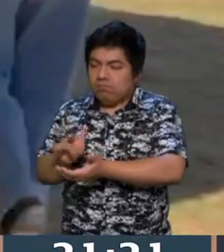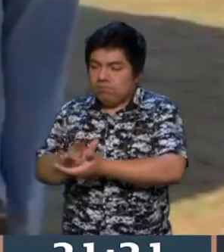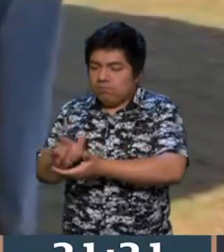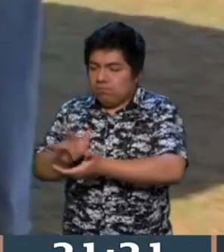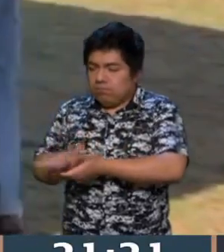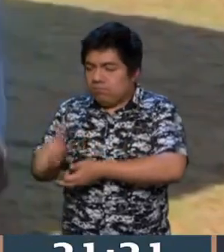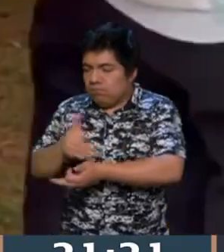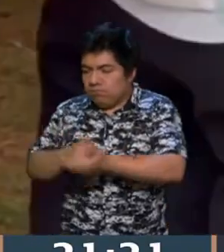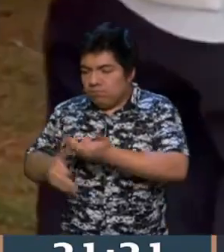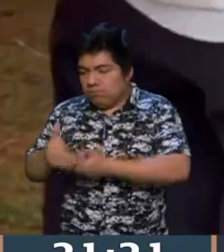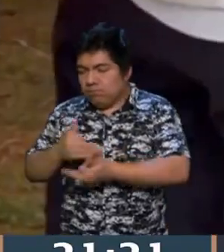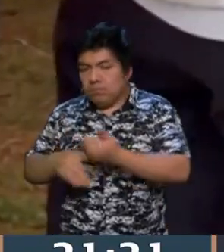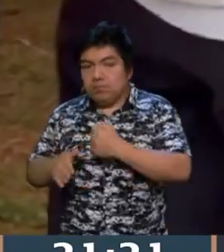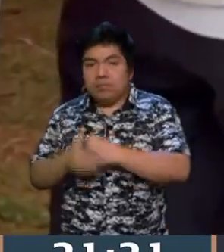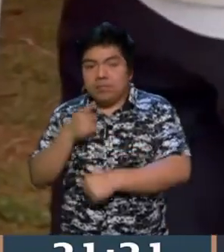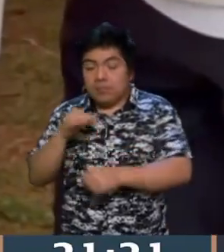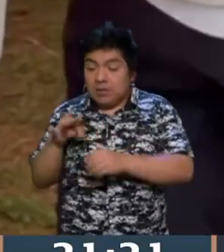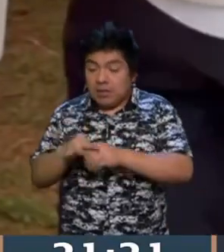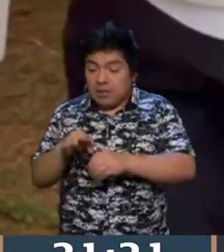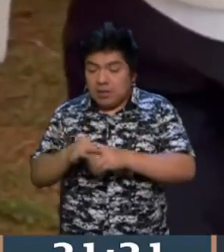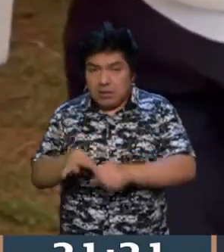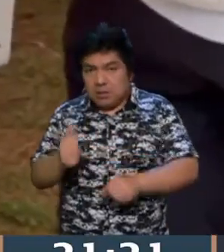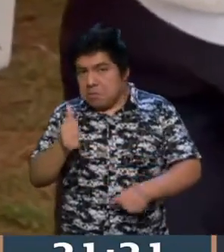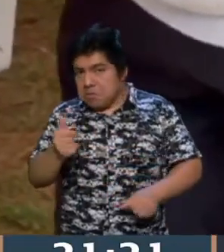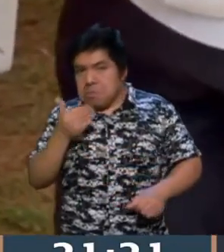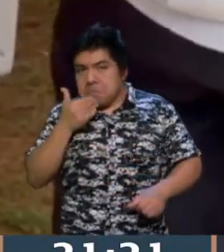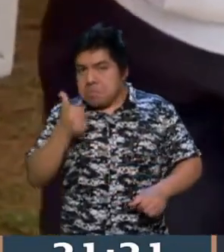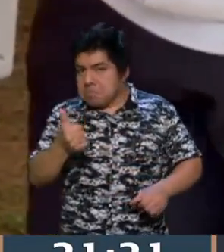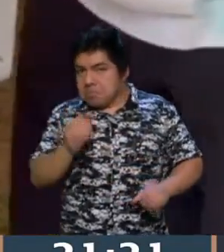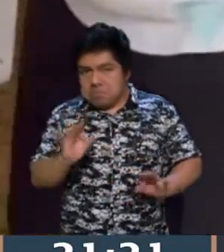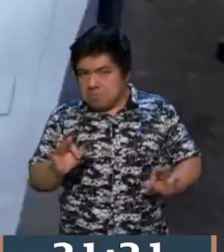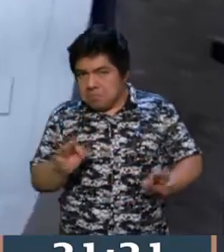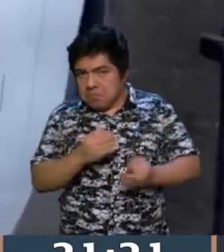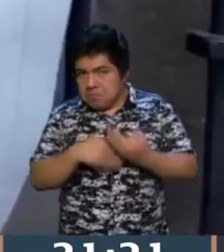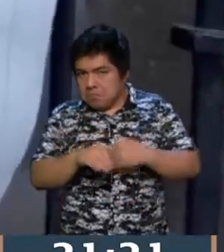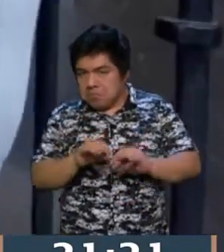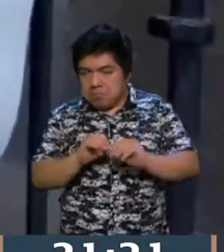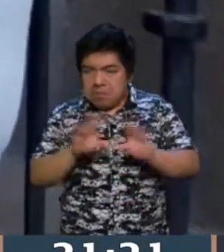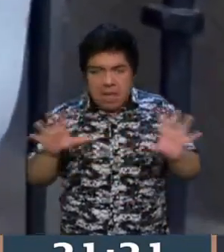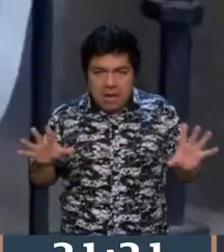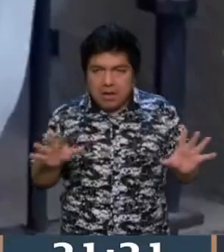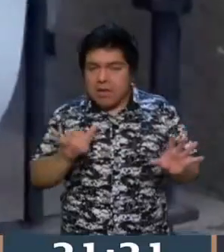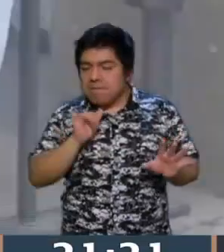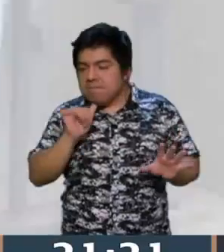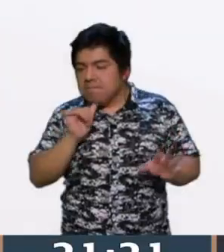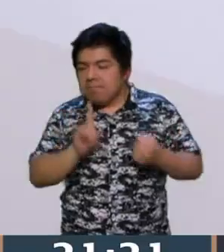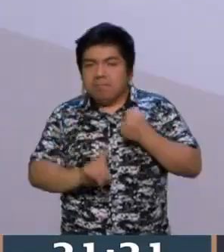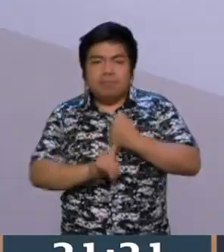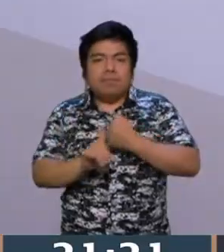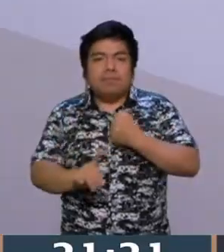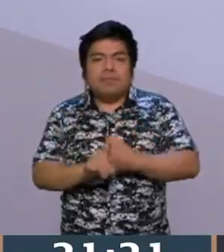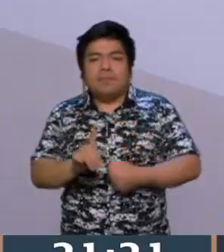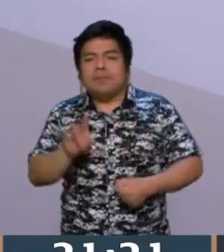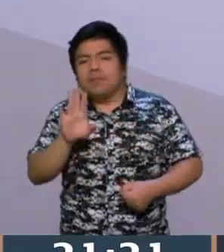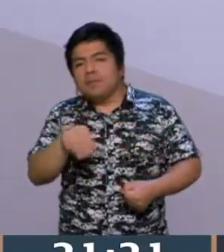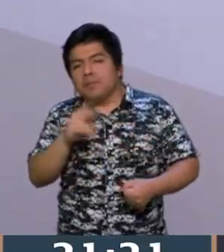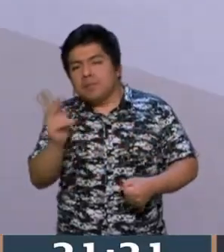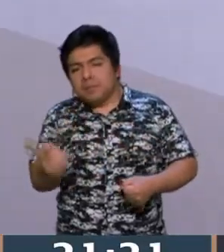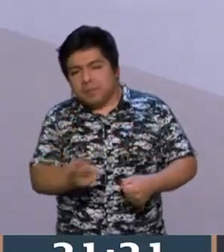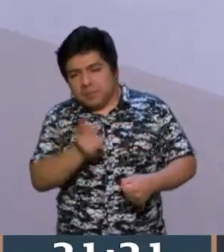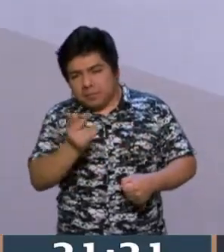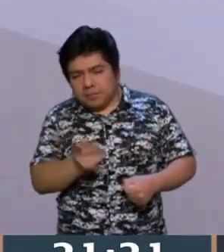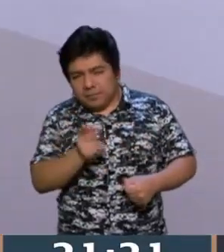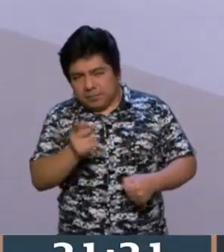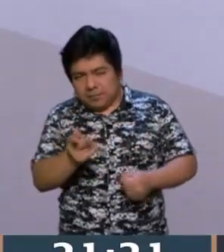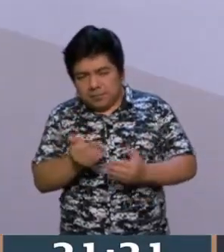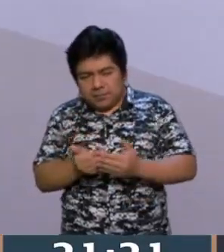todo lo que se requiera para que la elección salga bien, salga de manera transparente y sin problemas. Secretario, tengo que